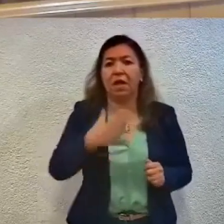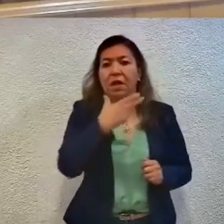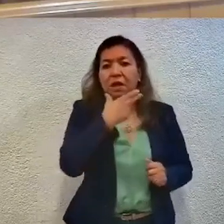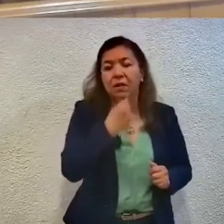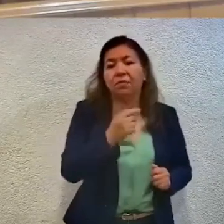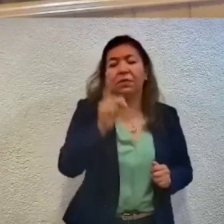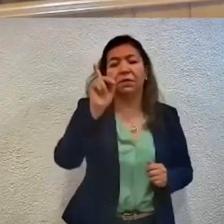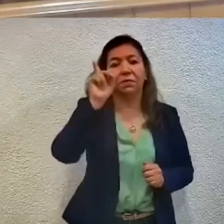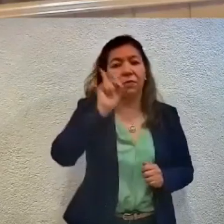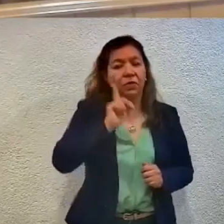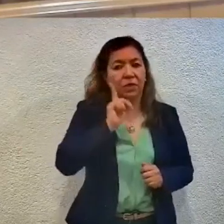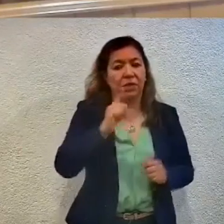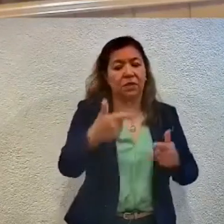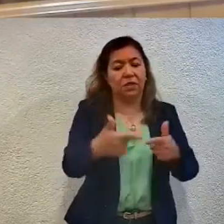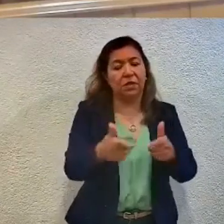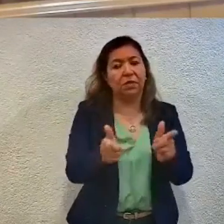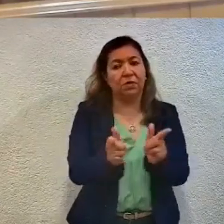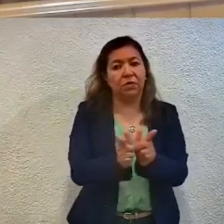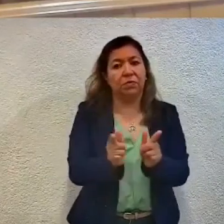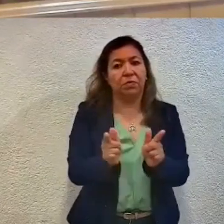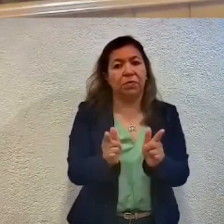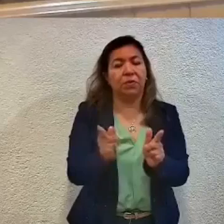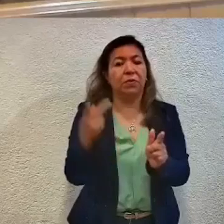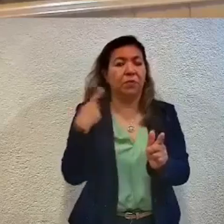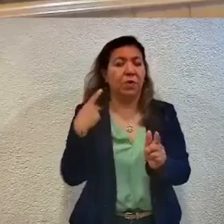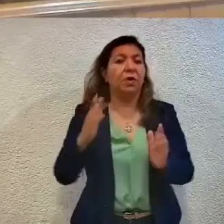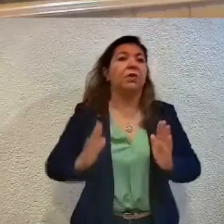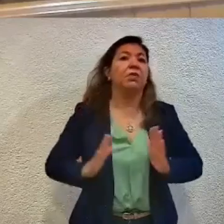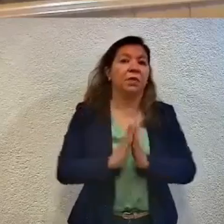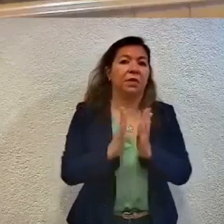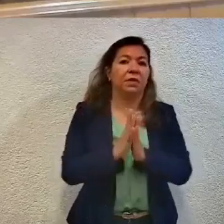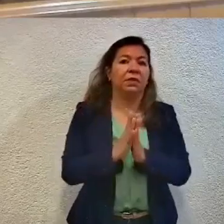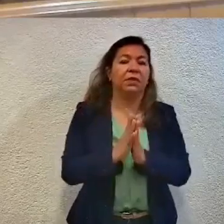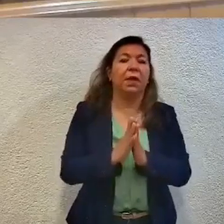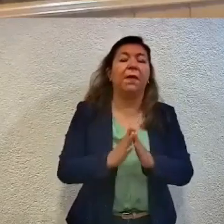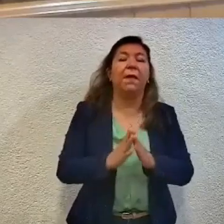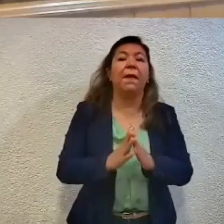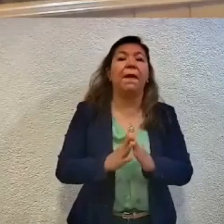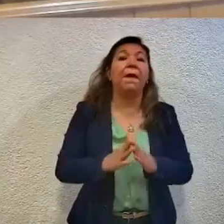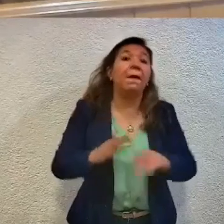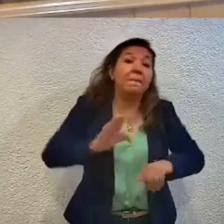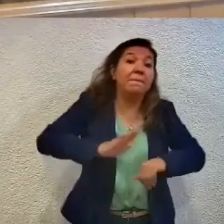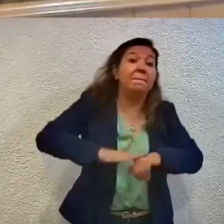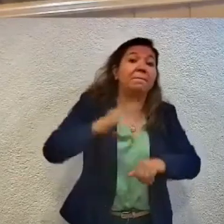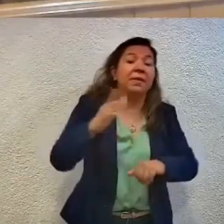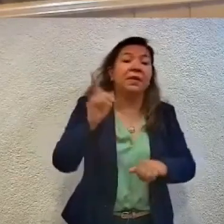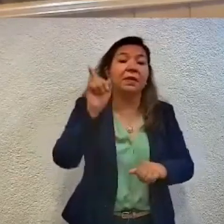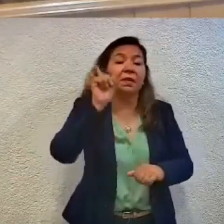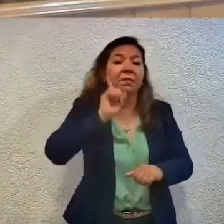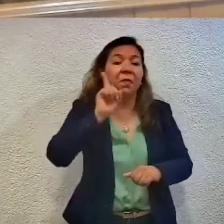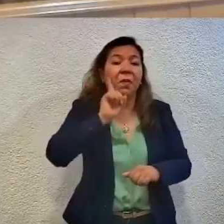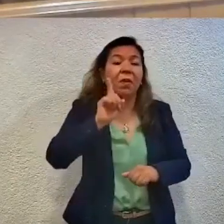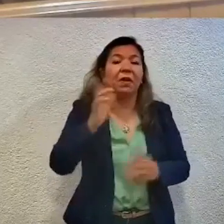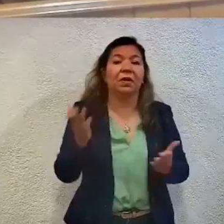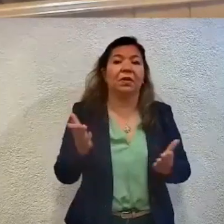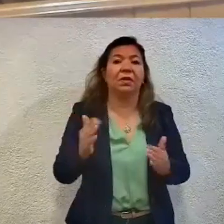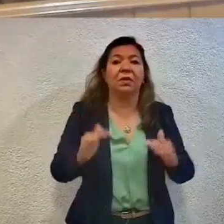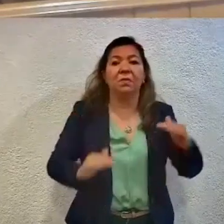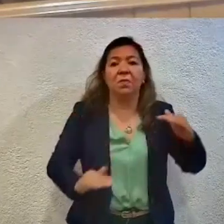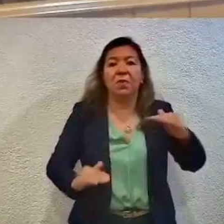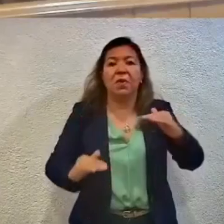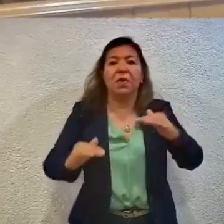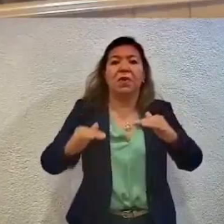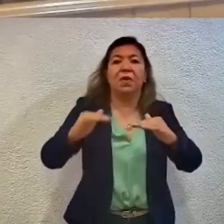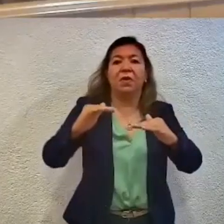al orden de género presentado por los partidos políticos en su postulación, el género femenino se encontraba sobrerepresentado, por lo que